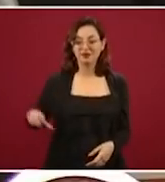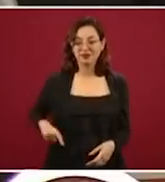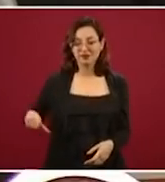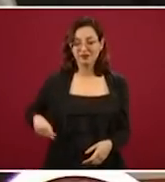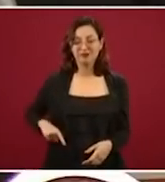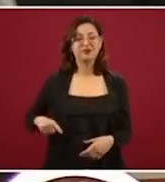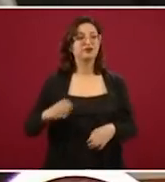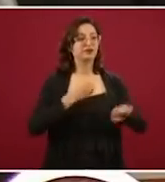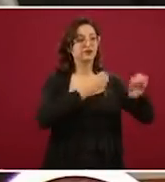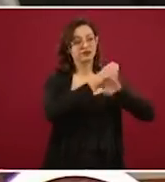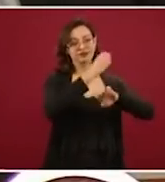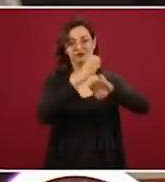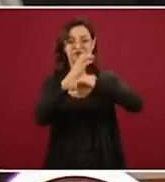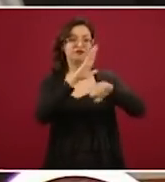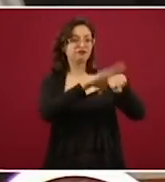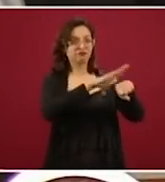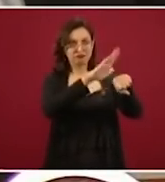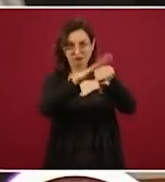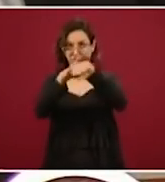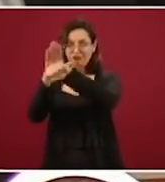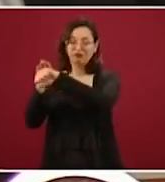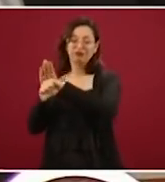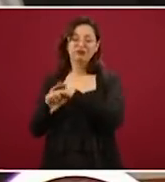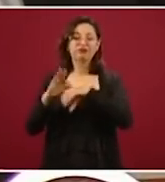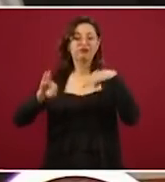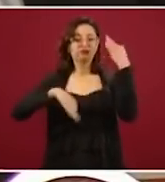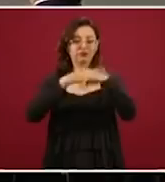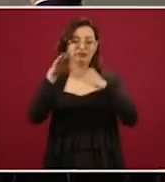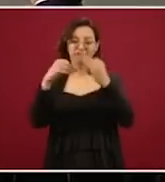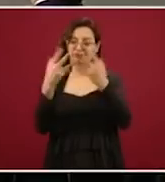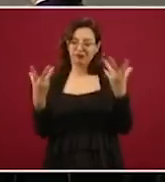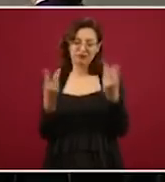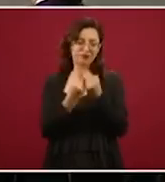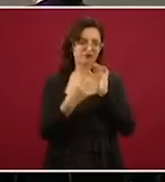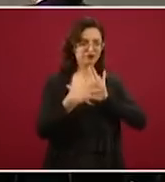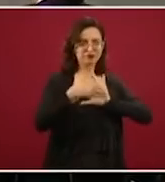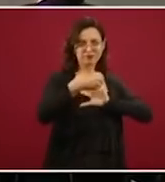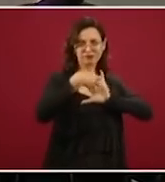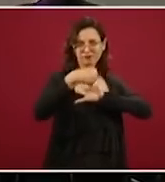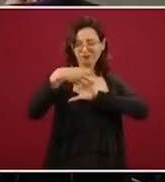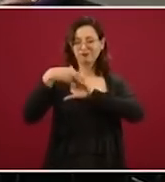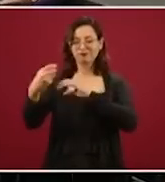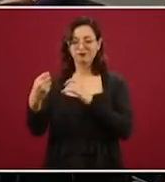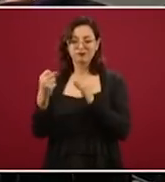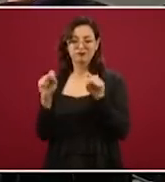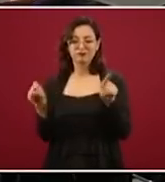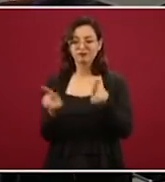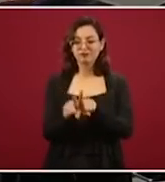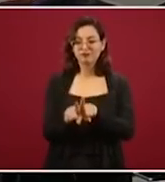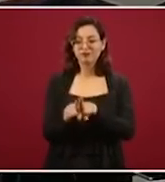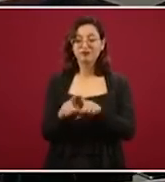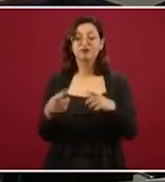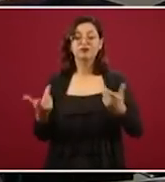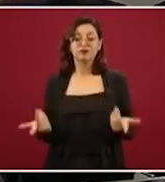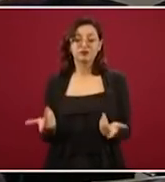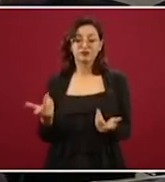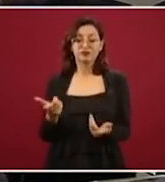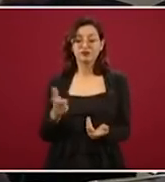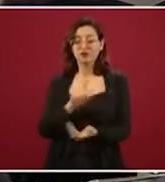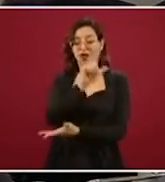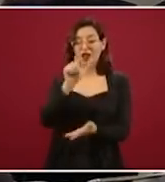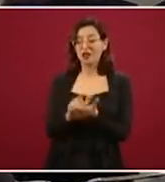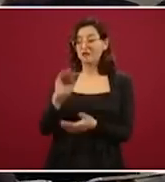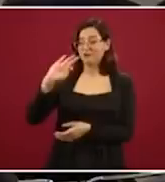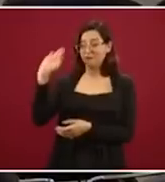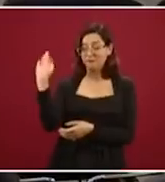de los estados para actuar de manera conjunta, que no solo las normas federales puedan